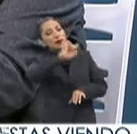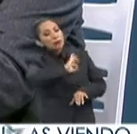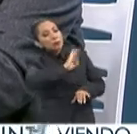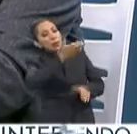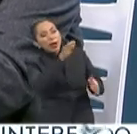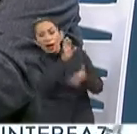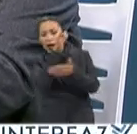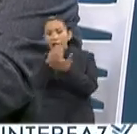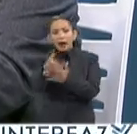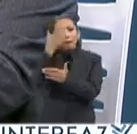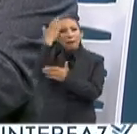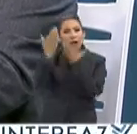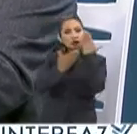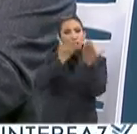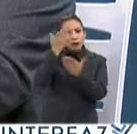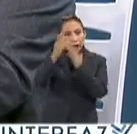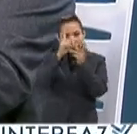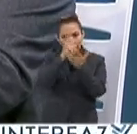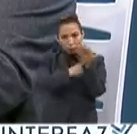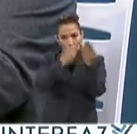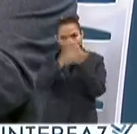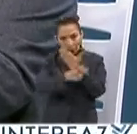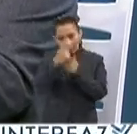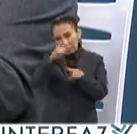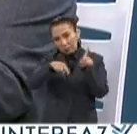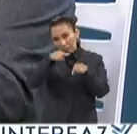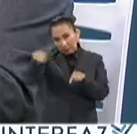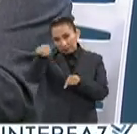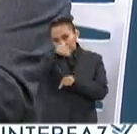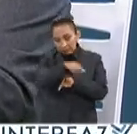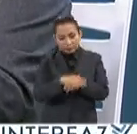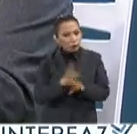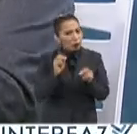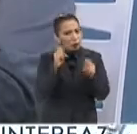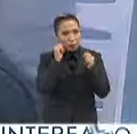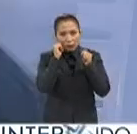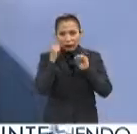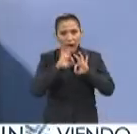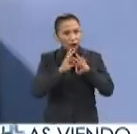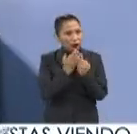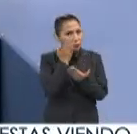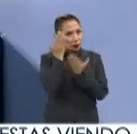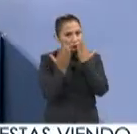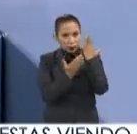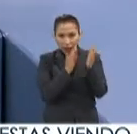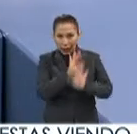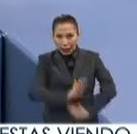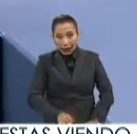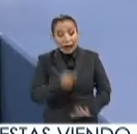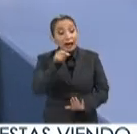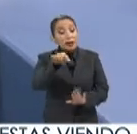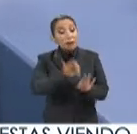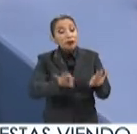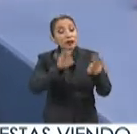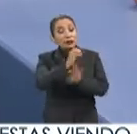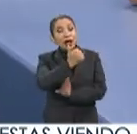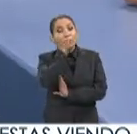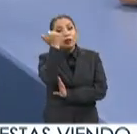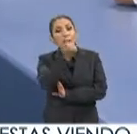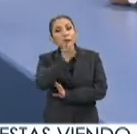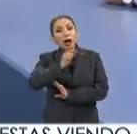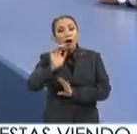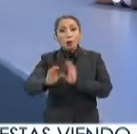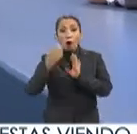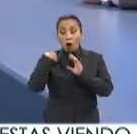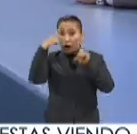las que pueden ingresar a los programas. No importa la modalidad, correcto, lo que se logra es que el estudiante alcance el perfil